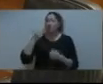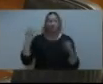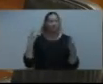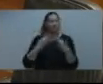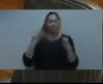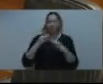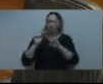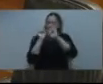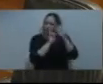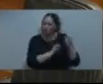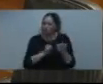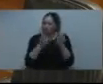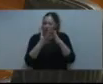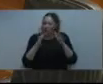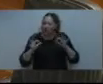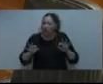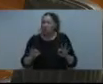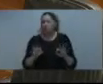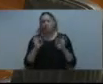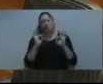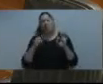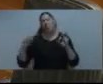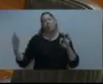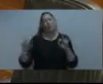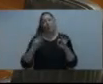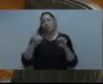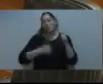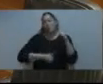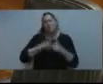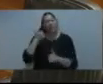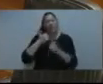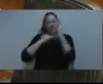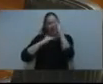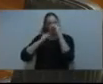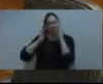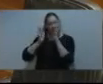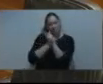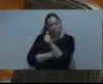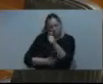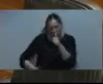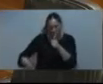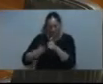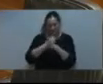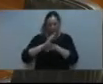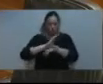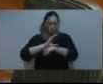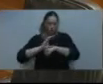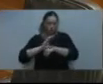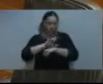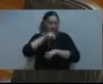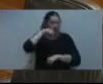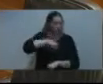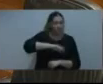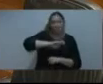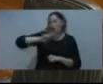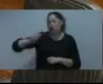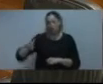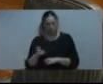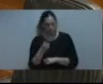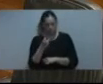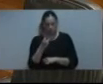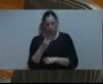protección especial, tiene que serlo, y atención preferente, prioritaria por parte de esta consejería y la que sea. Y la